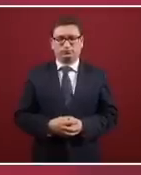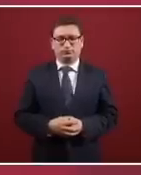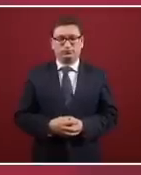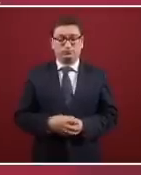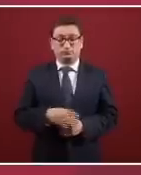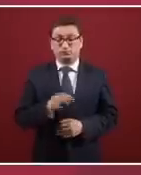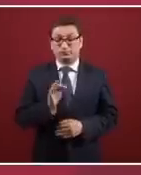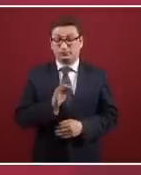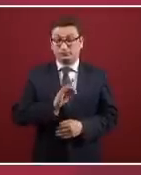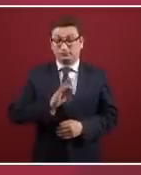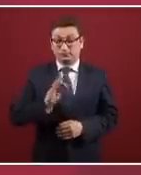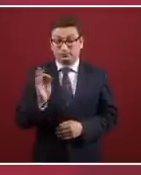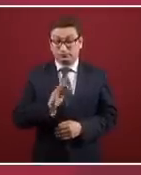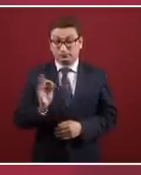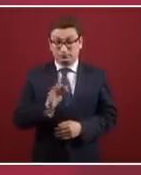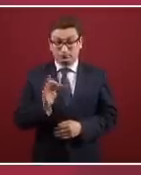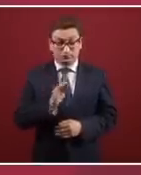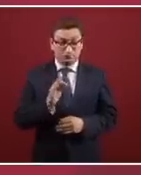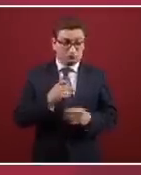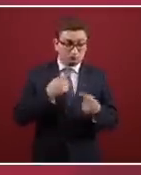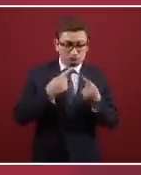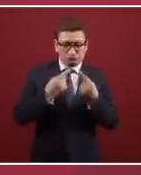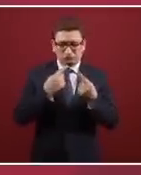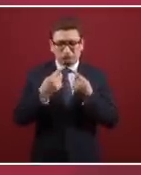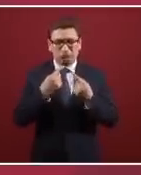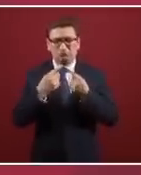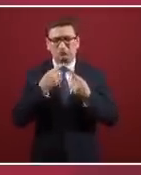hay ese acuerdo,